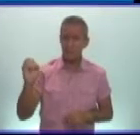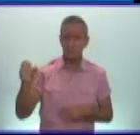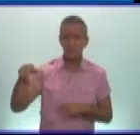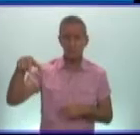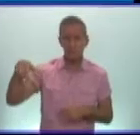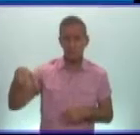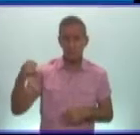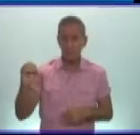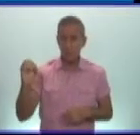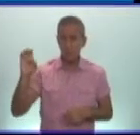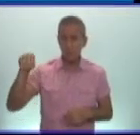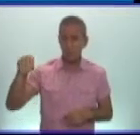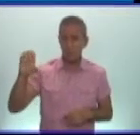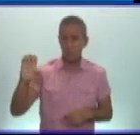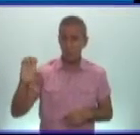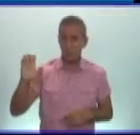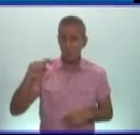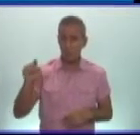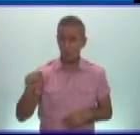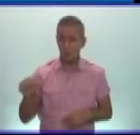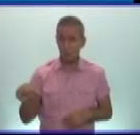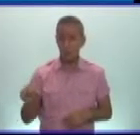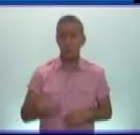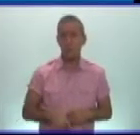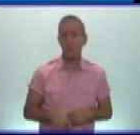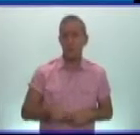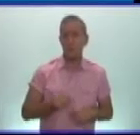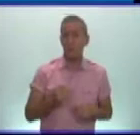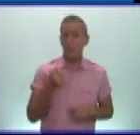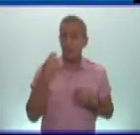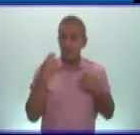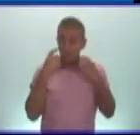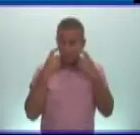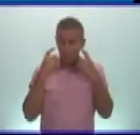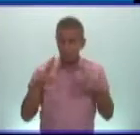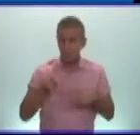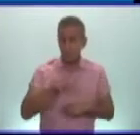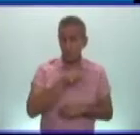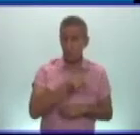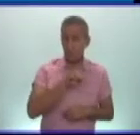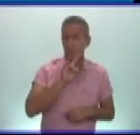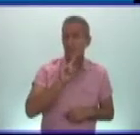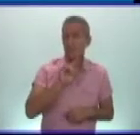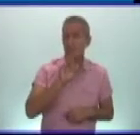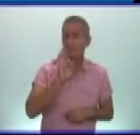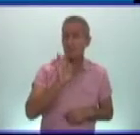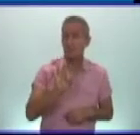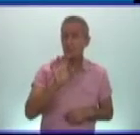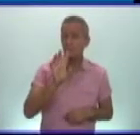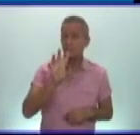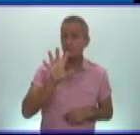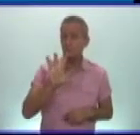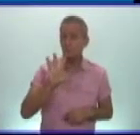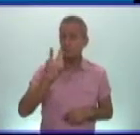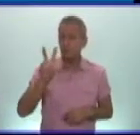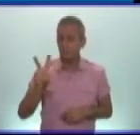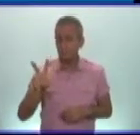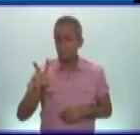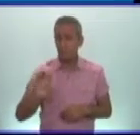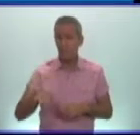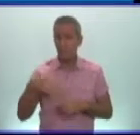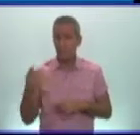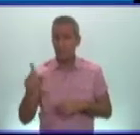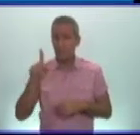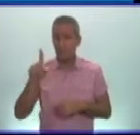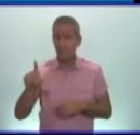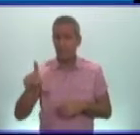1852 y 1911. Vamos a seguir la lectura conmigo. Carta de Bernarda Toro